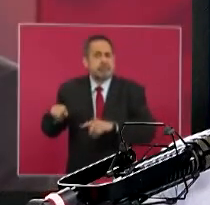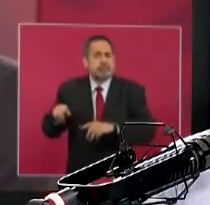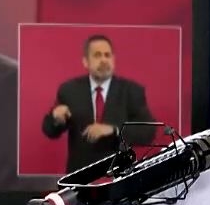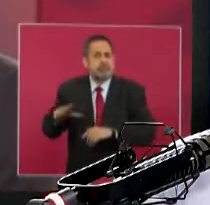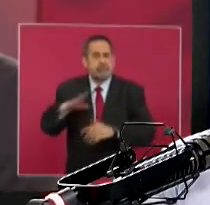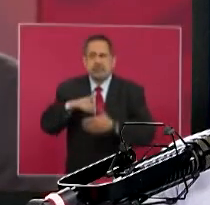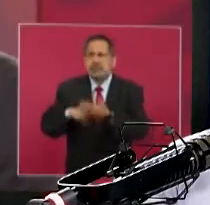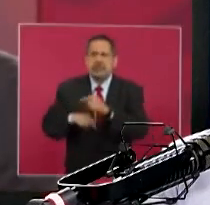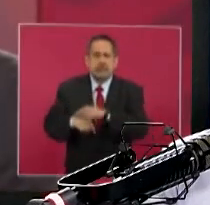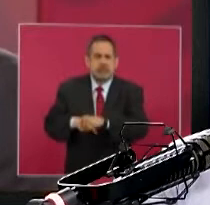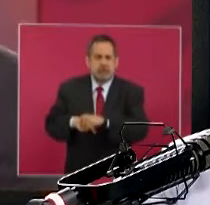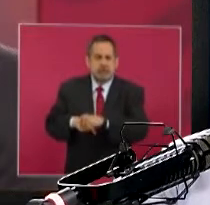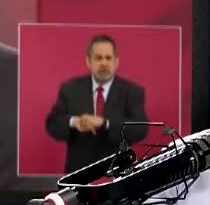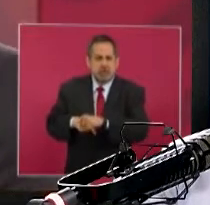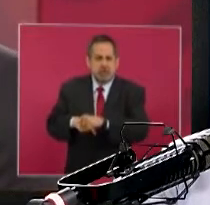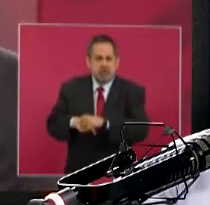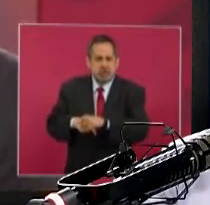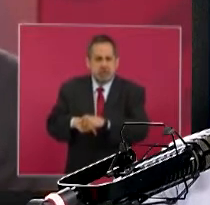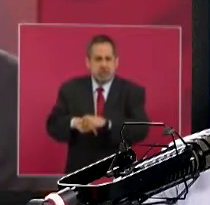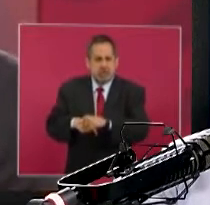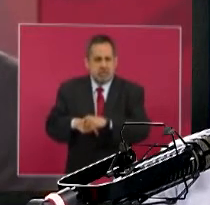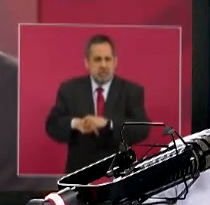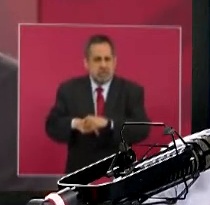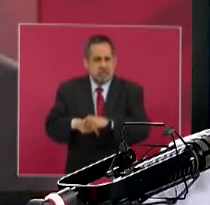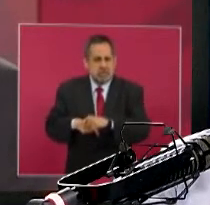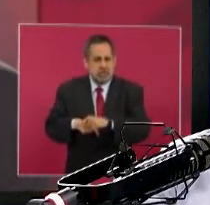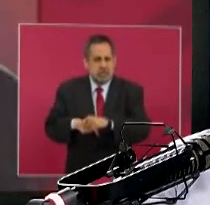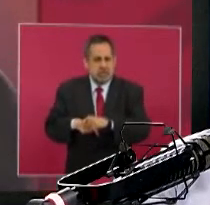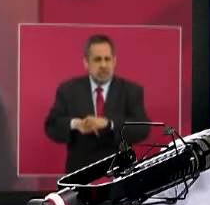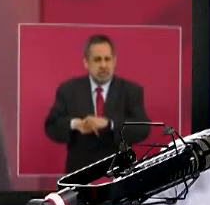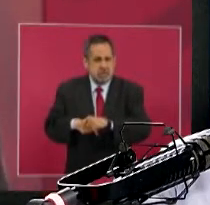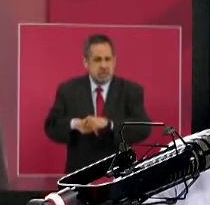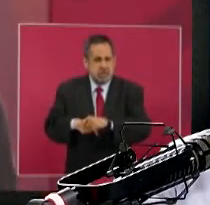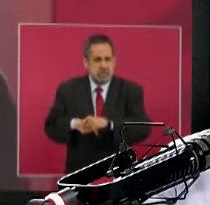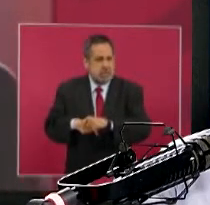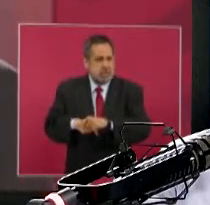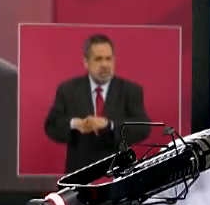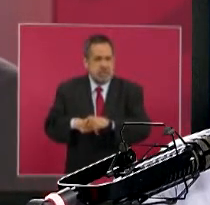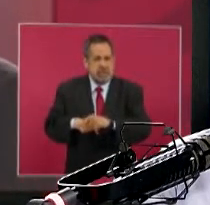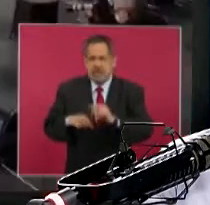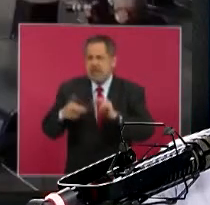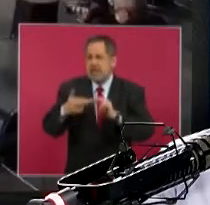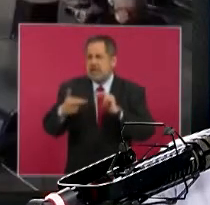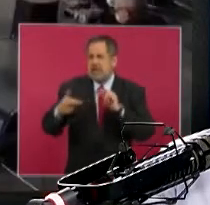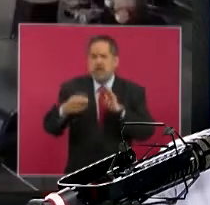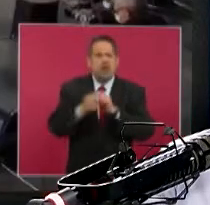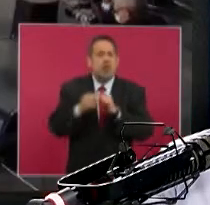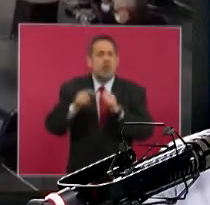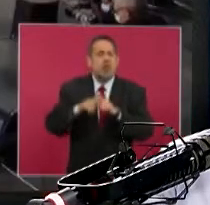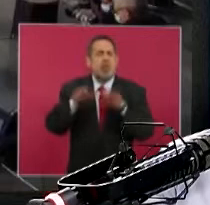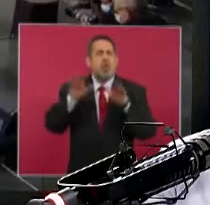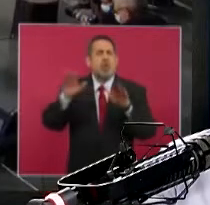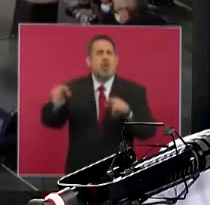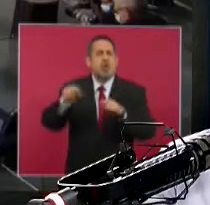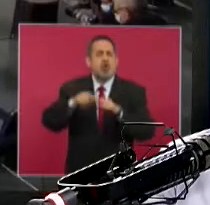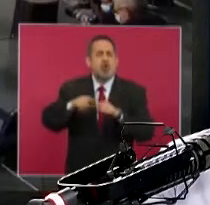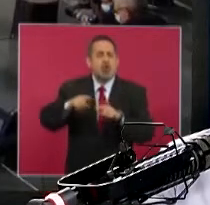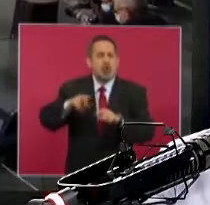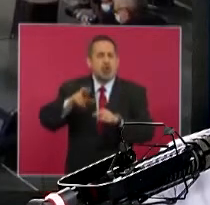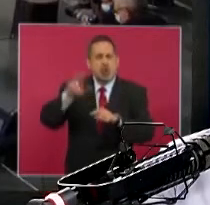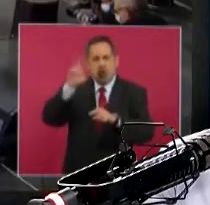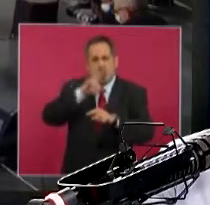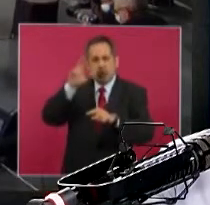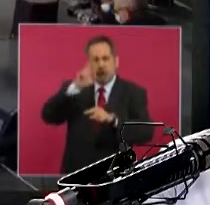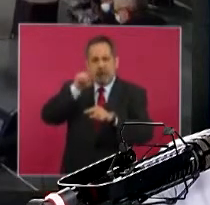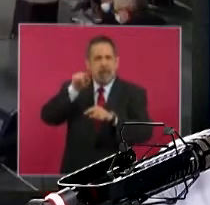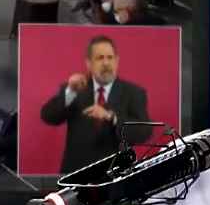Sí, efectivamente lo que hacen los gobiernos es no quedar mal con ninguna parte. Es decir, siempre los países en una lógica de socios están